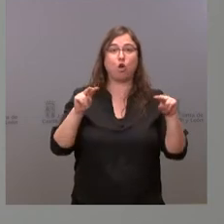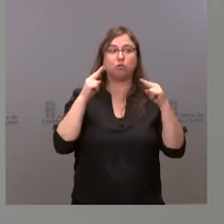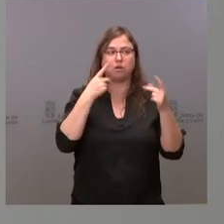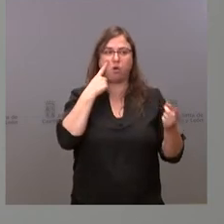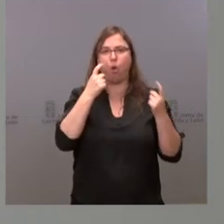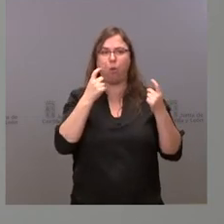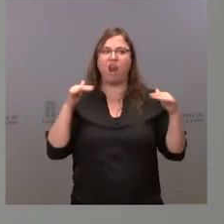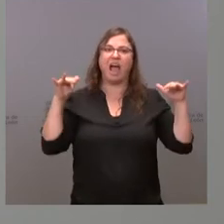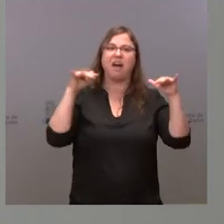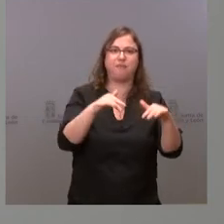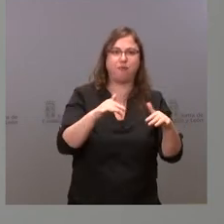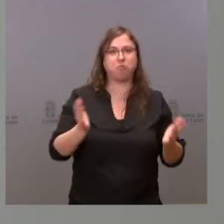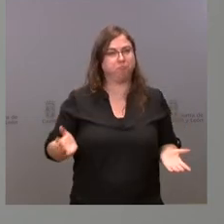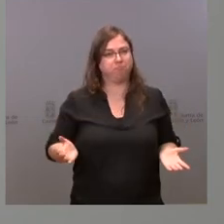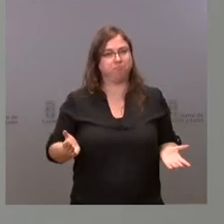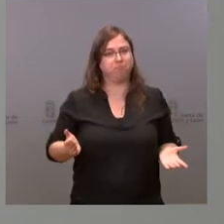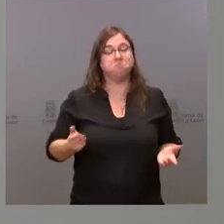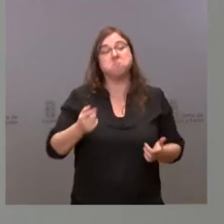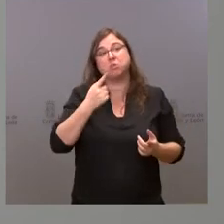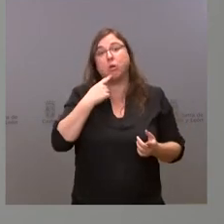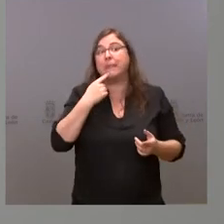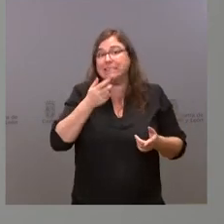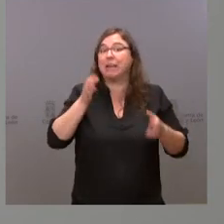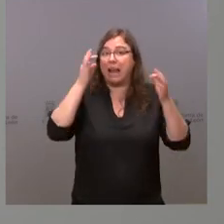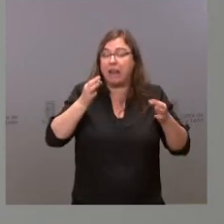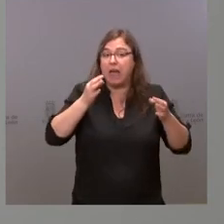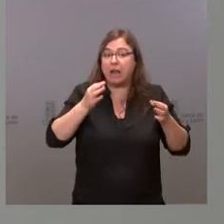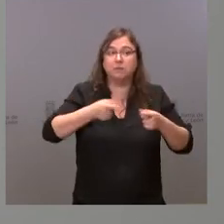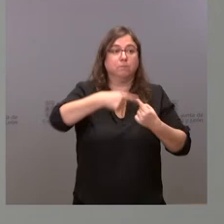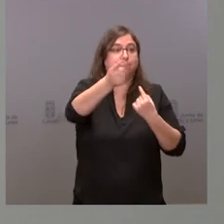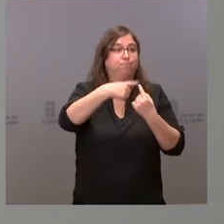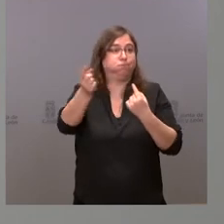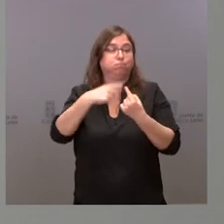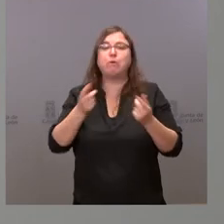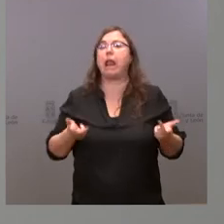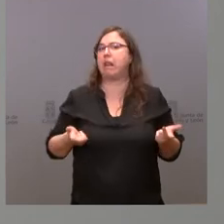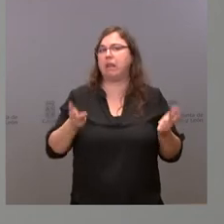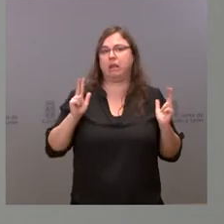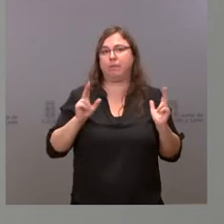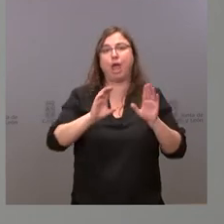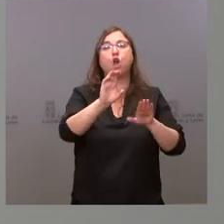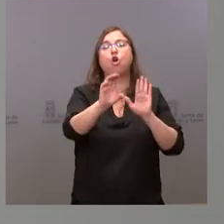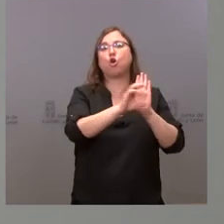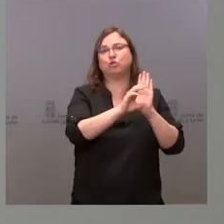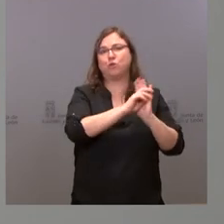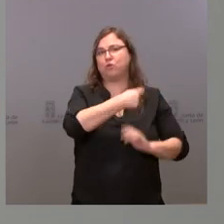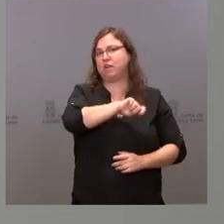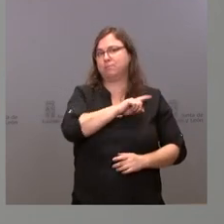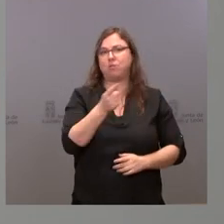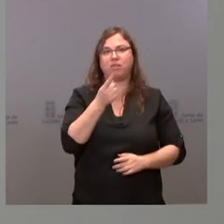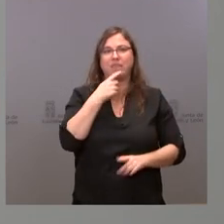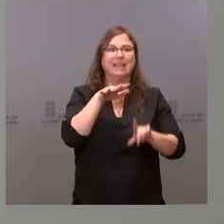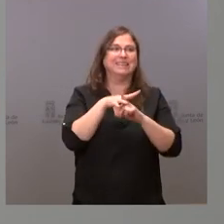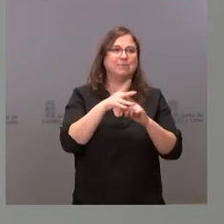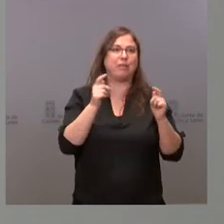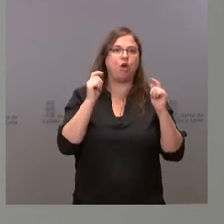se cumpla por lo tanto el resto de su movilidad que están está garantizada por la constitución no estamos en un estado de excepción ni de alarma